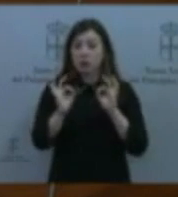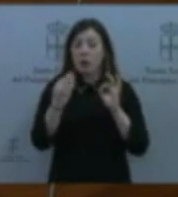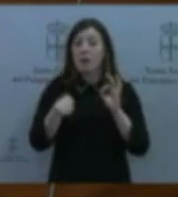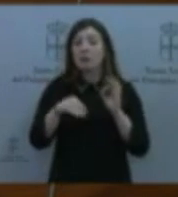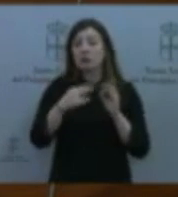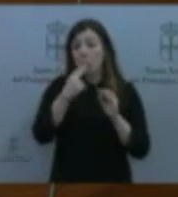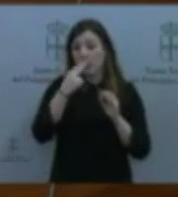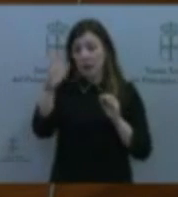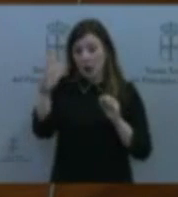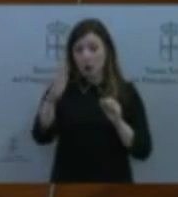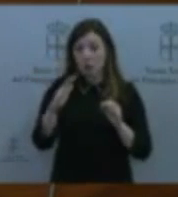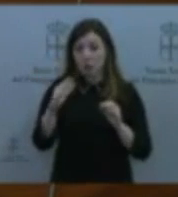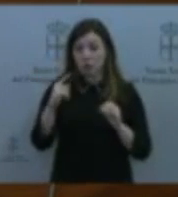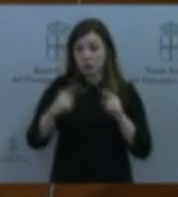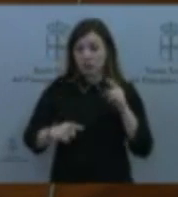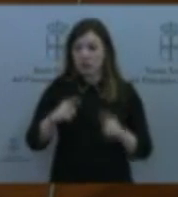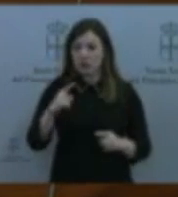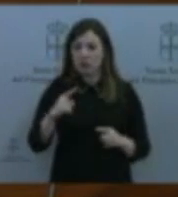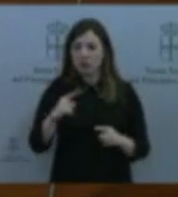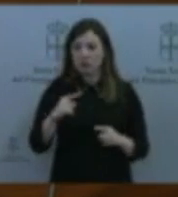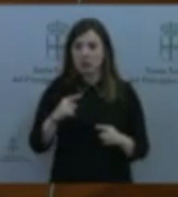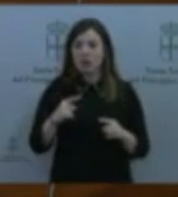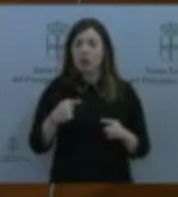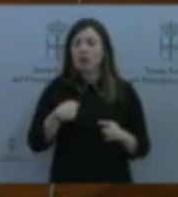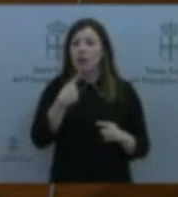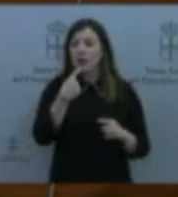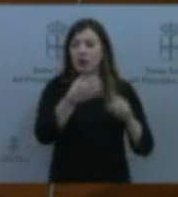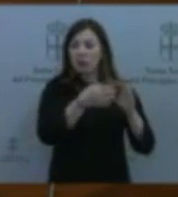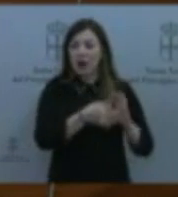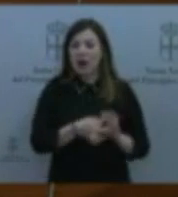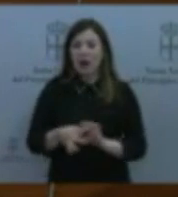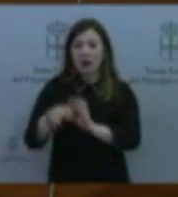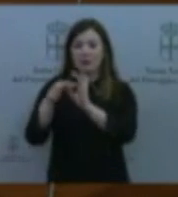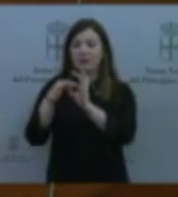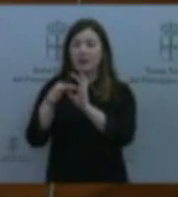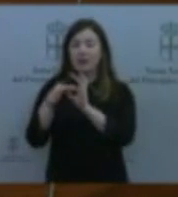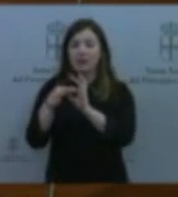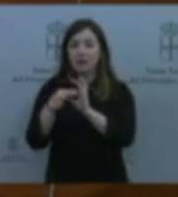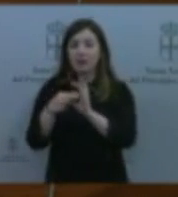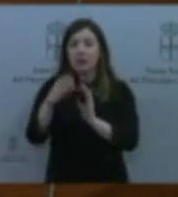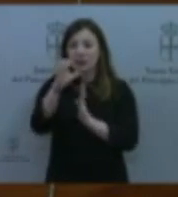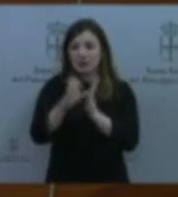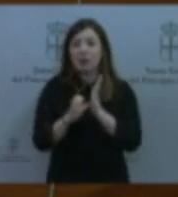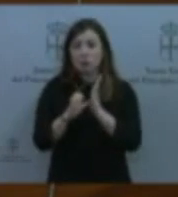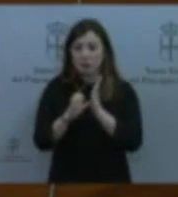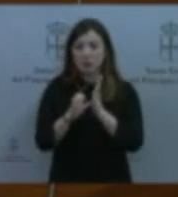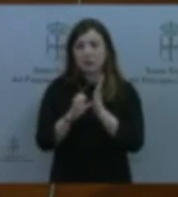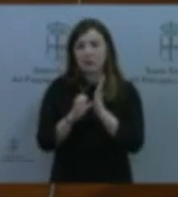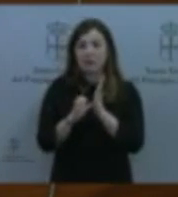llamarlo, le diré que en relación al Estatuto de Personal No Sanitario cabe señalar que la Ley